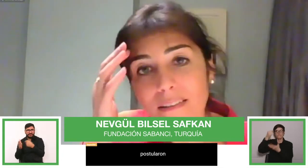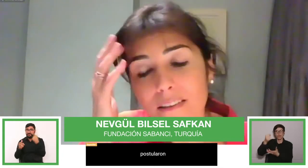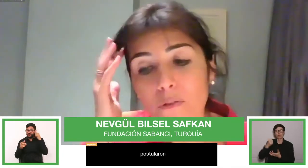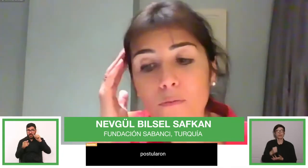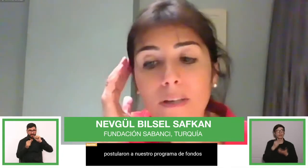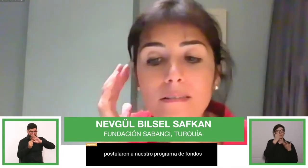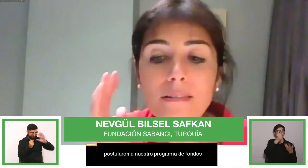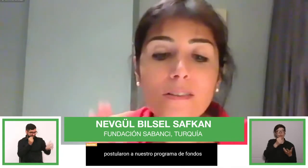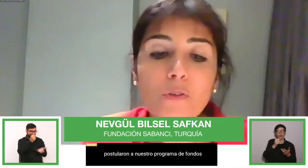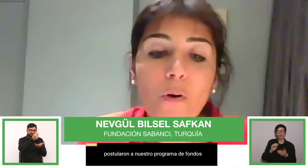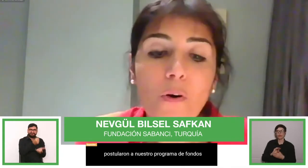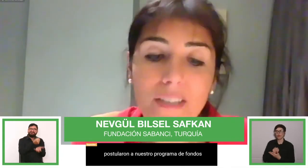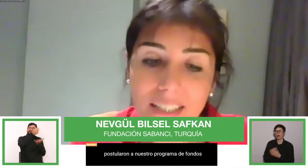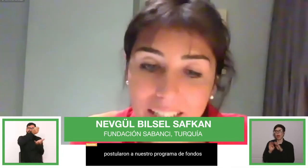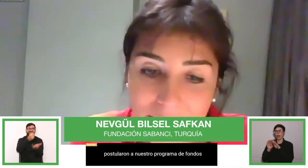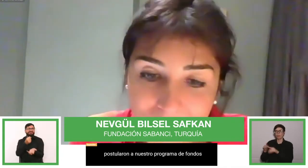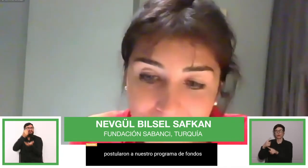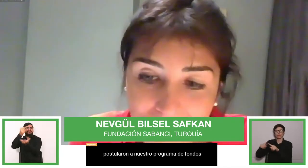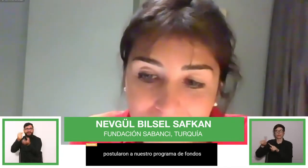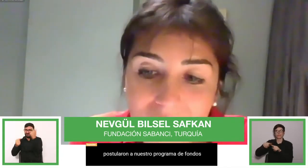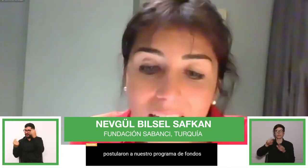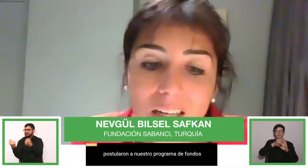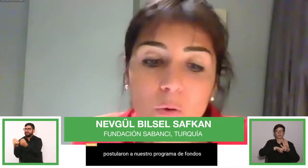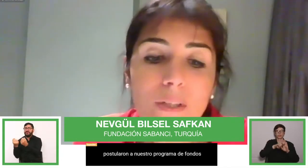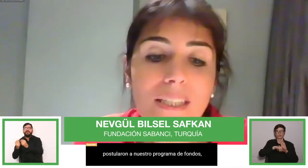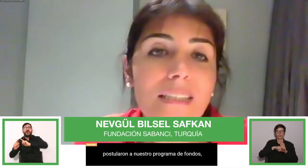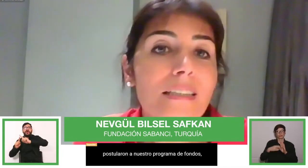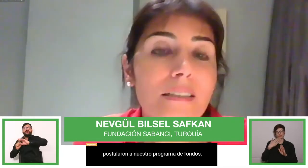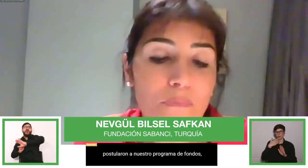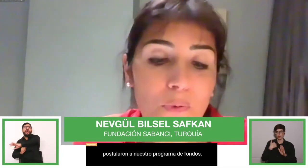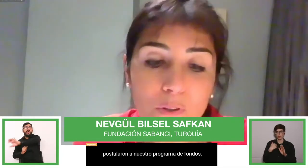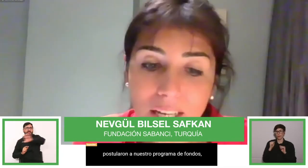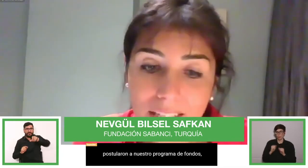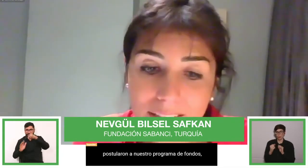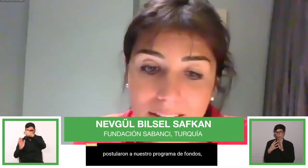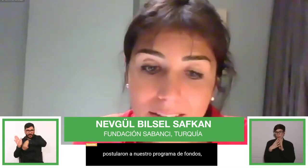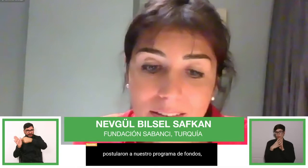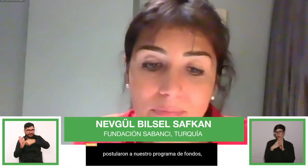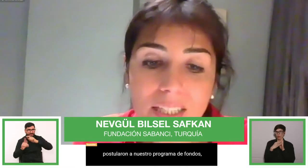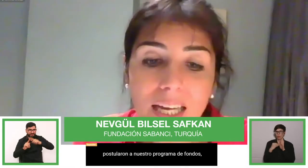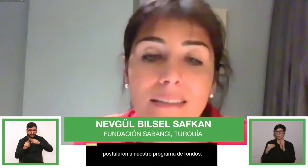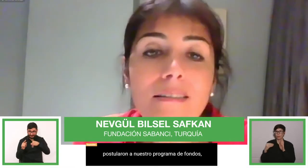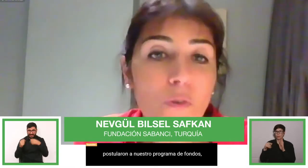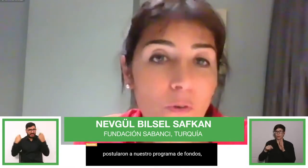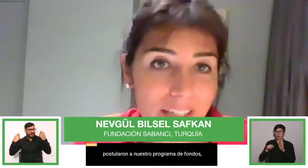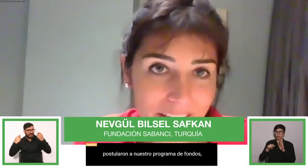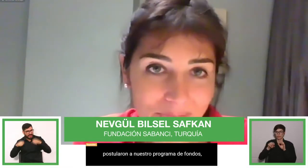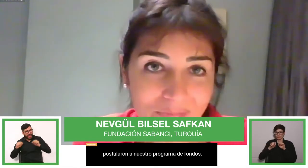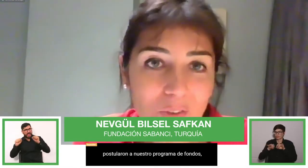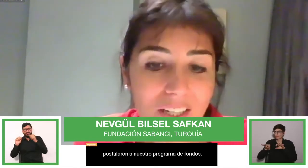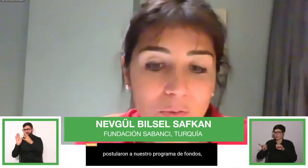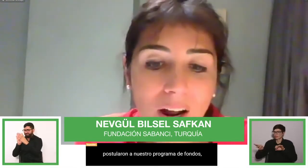Pudimos replicar el modelo muy exitoso en Turquía dentro del proyecto